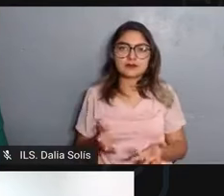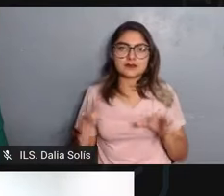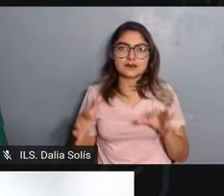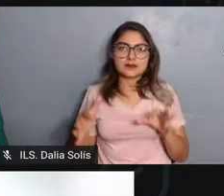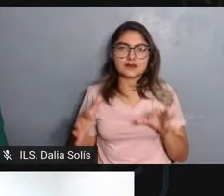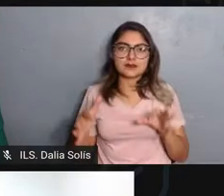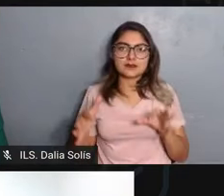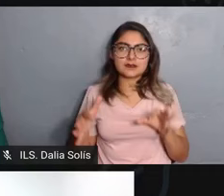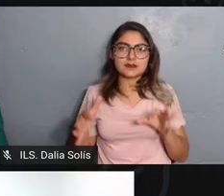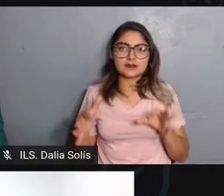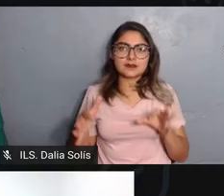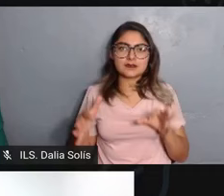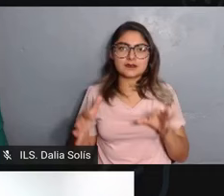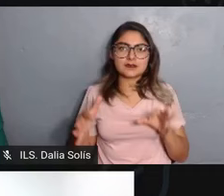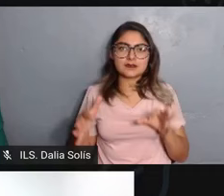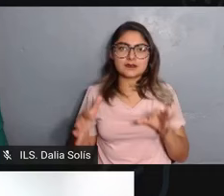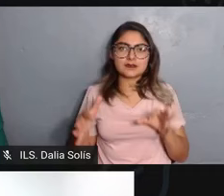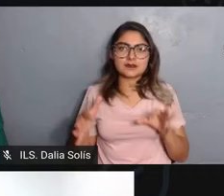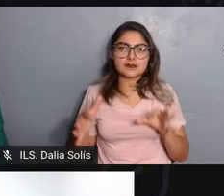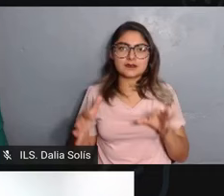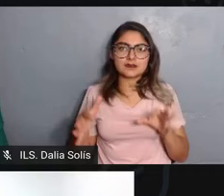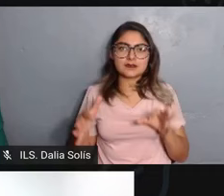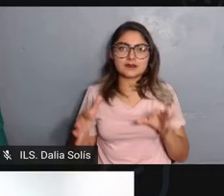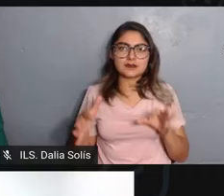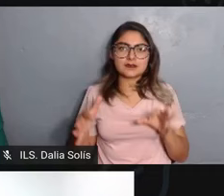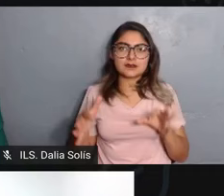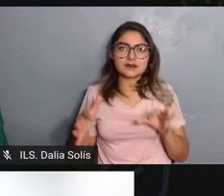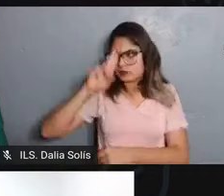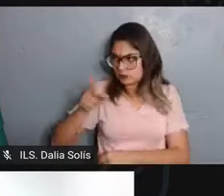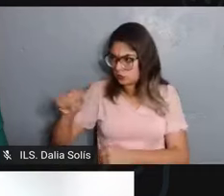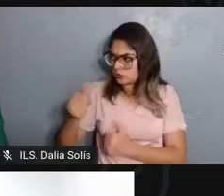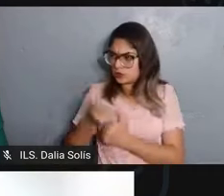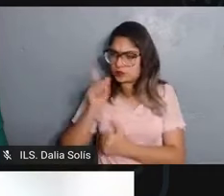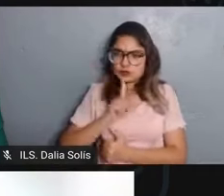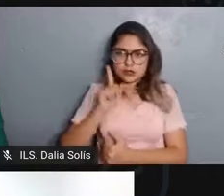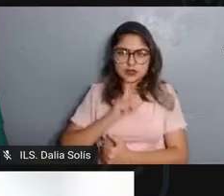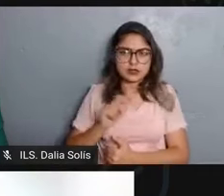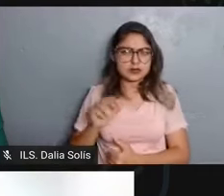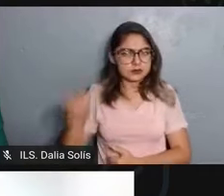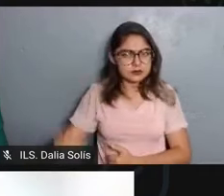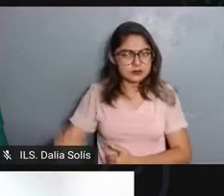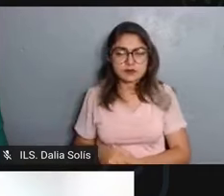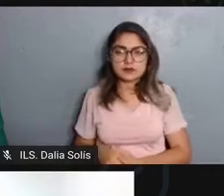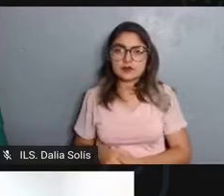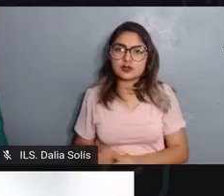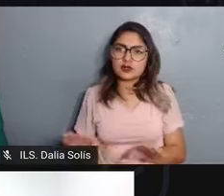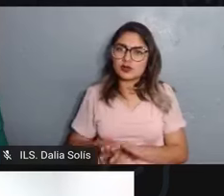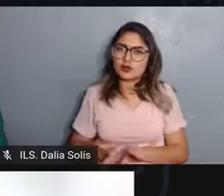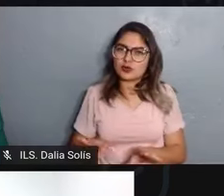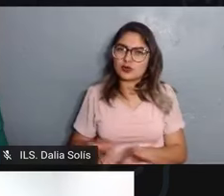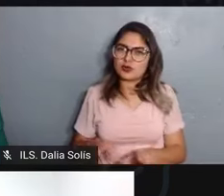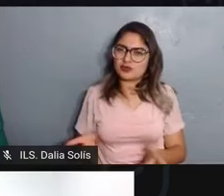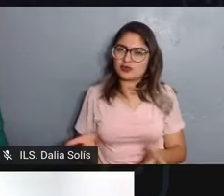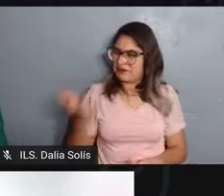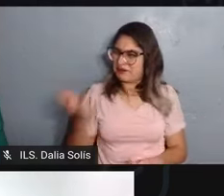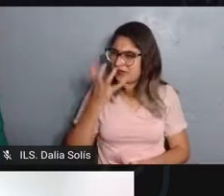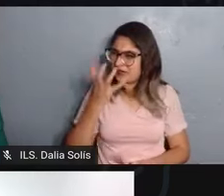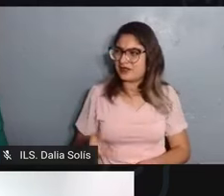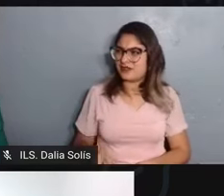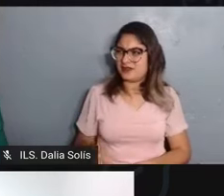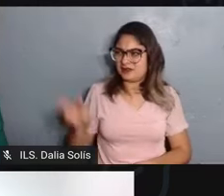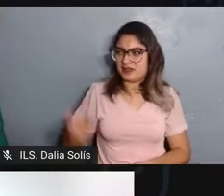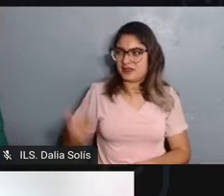¿Cómo crees? Además, ¿cómo que andas haciendo eso? Qué vergüenza que me vean que tú vas a andar besando a una persona mayor. Bueno, y